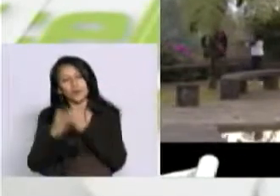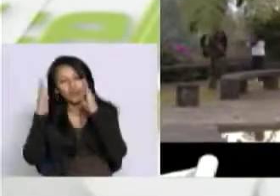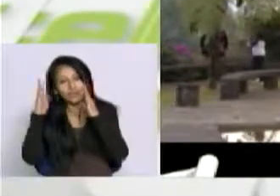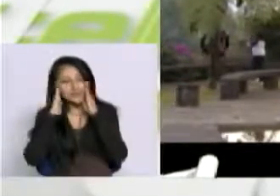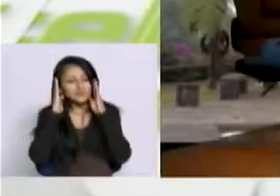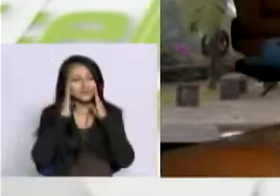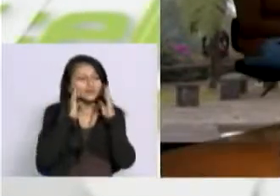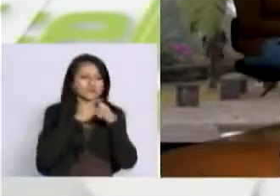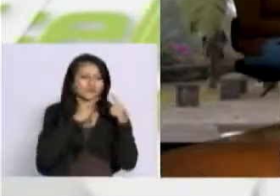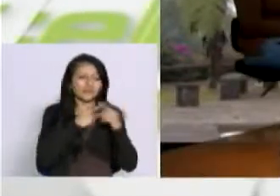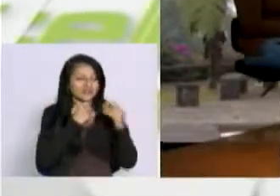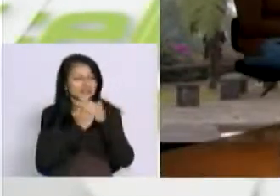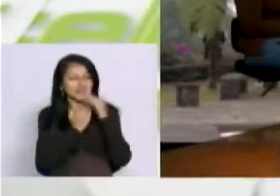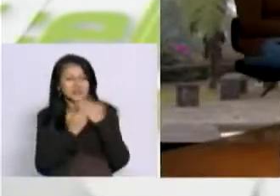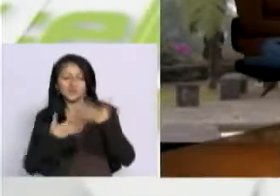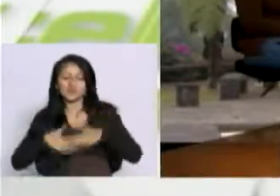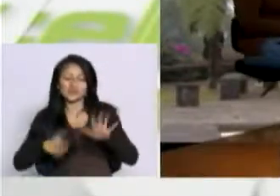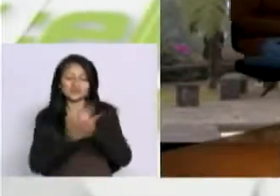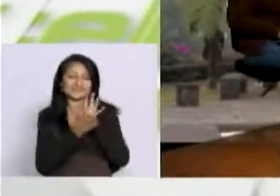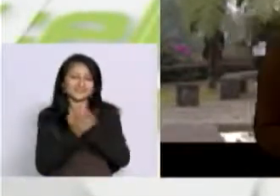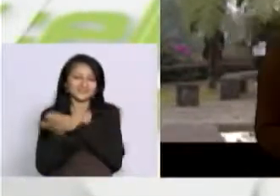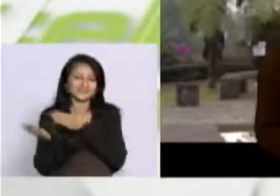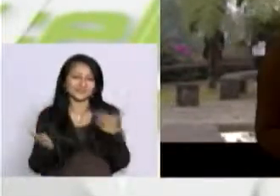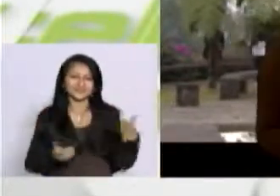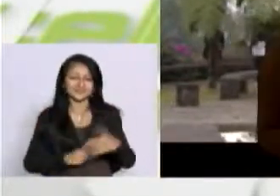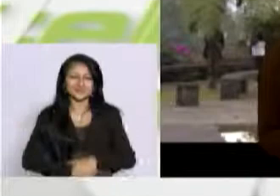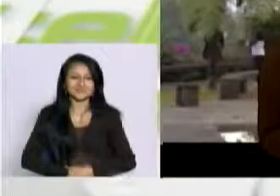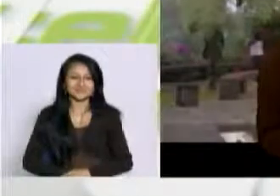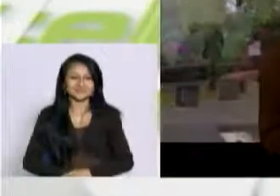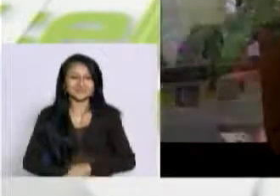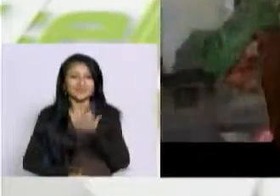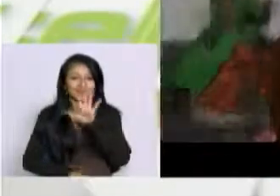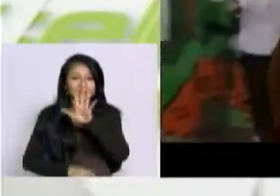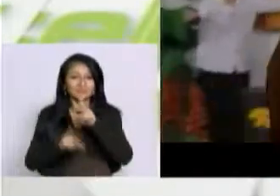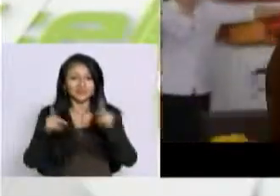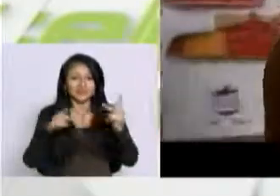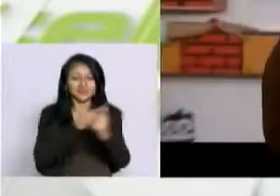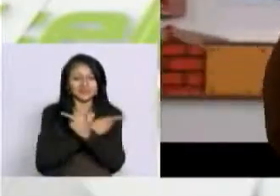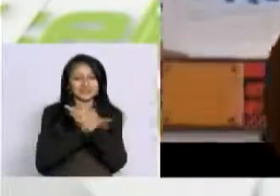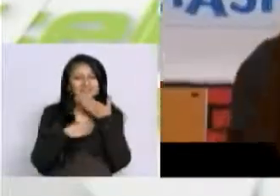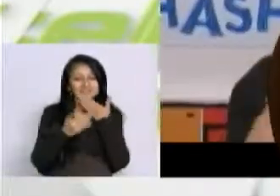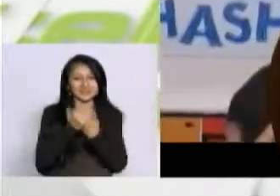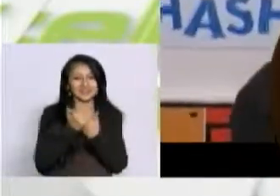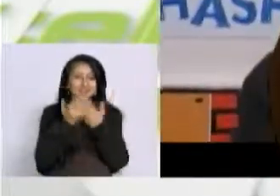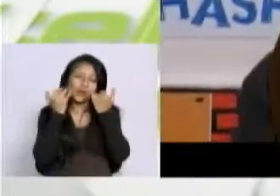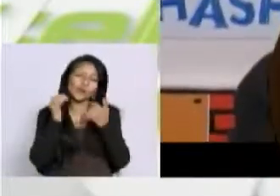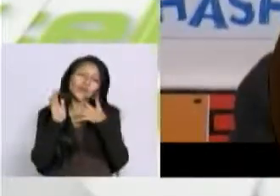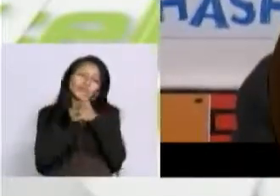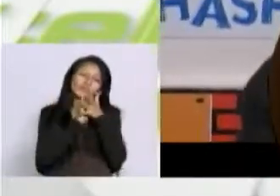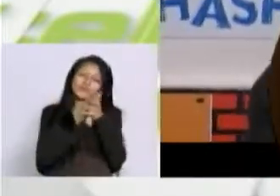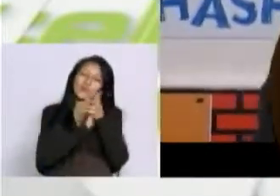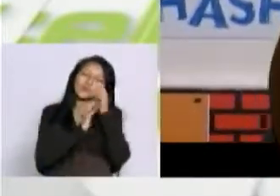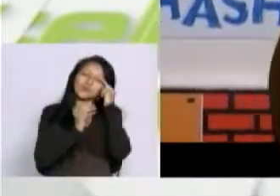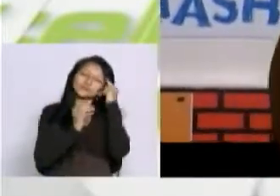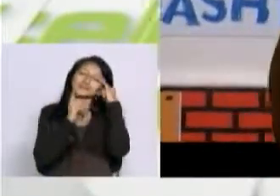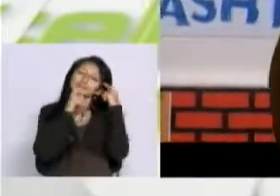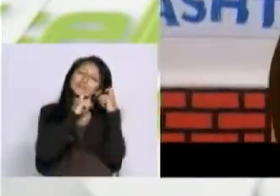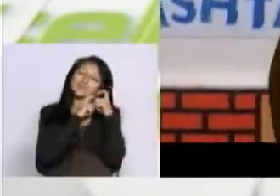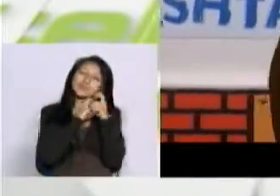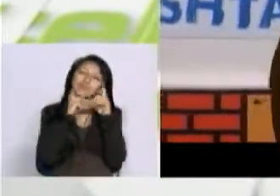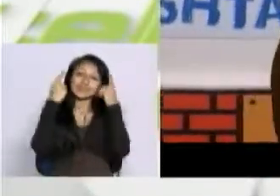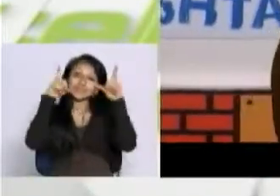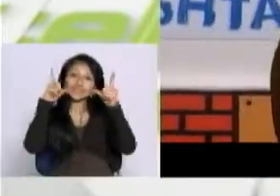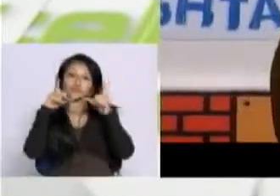invitación aquí en el Defensor del Televidente. Bueno, y a ustedes, nuestros televidentes, hoy los dejo con una importante reflexión y tiene que ver con que la